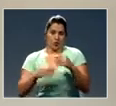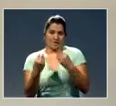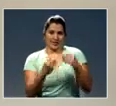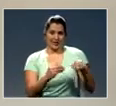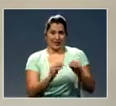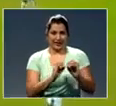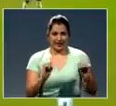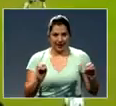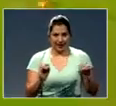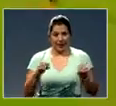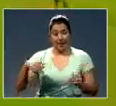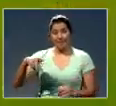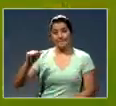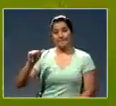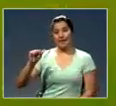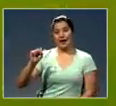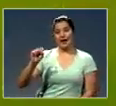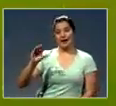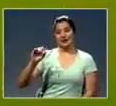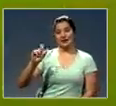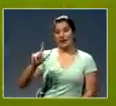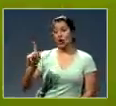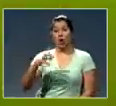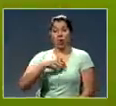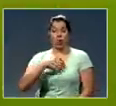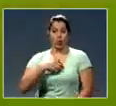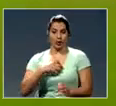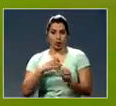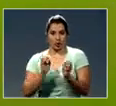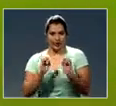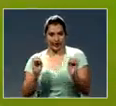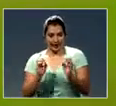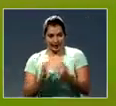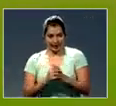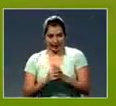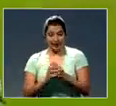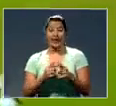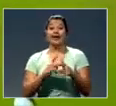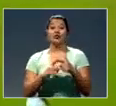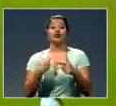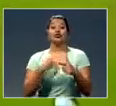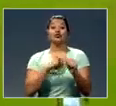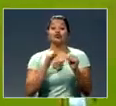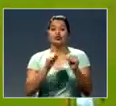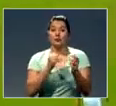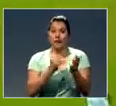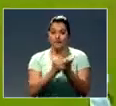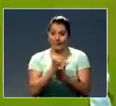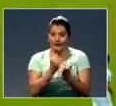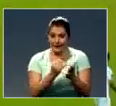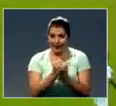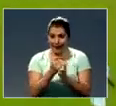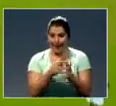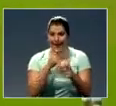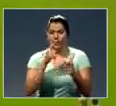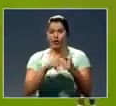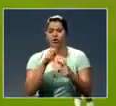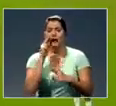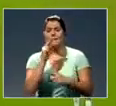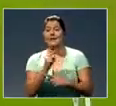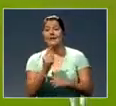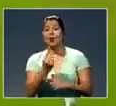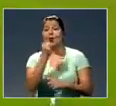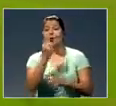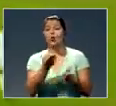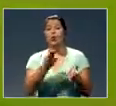Pascal no es dueño de nada. La investigación nos ha llevado a que existe un contrato